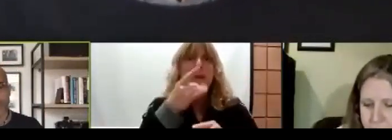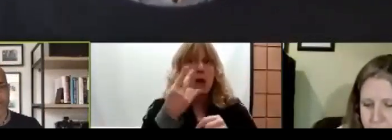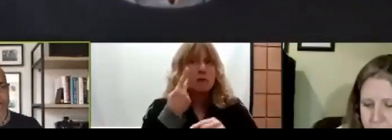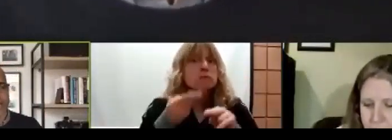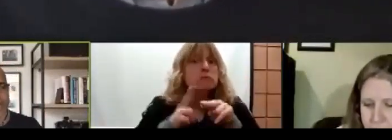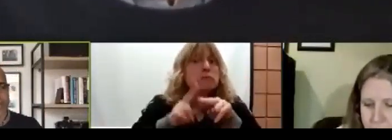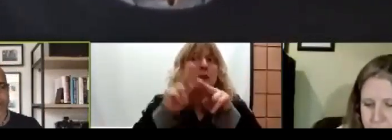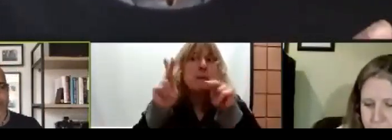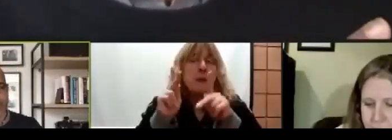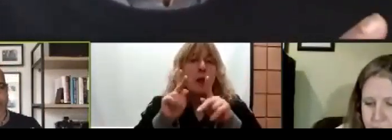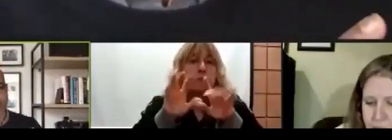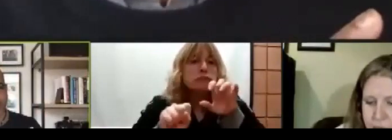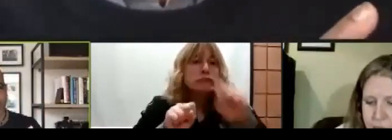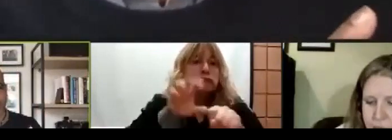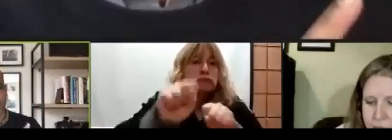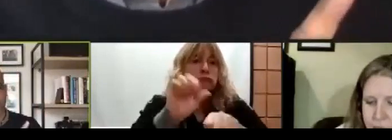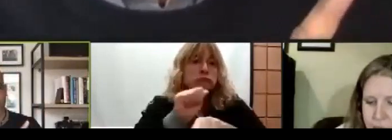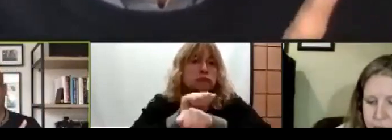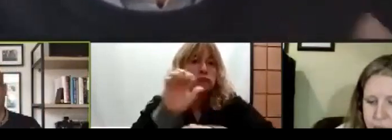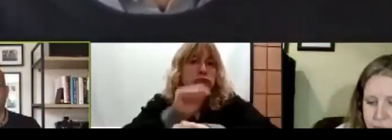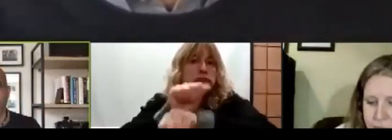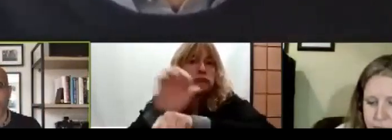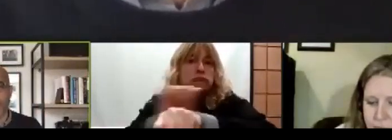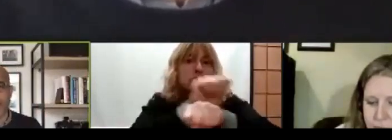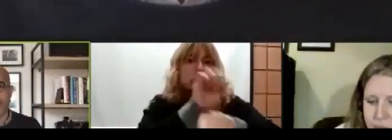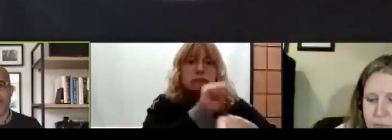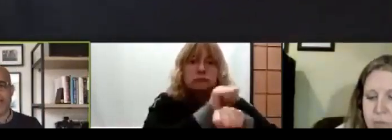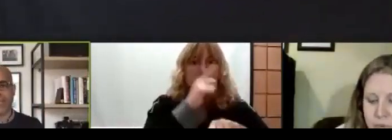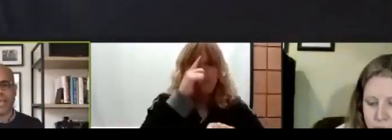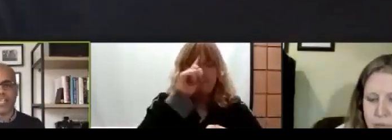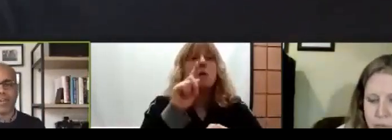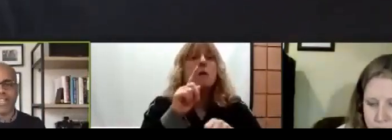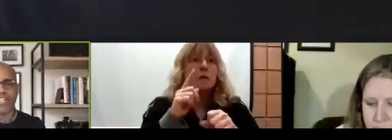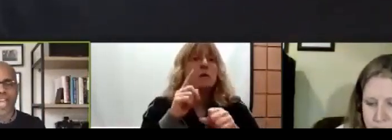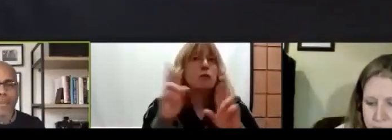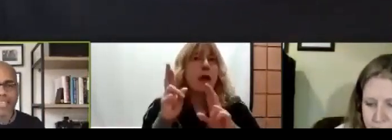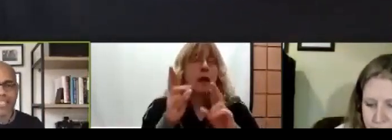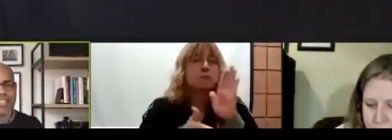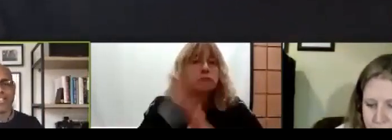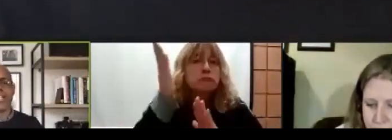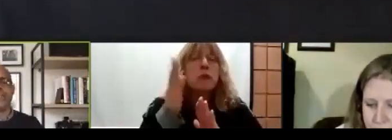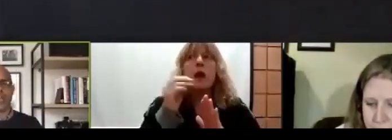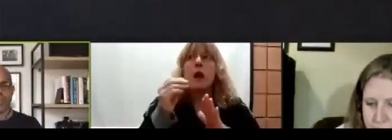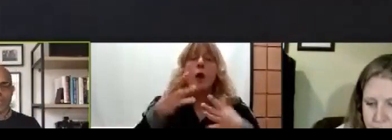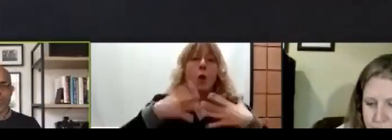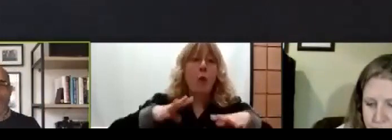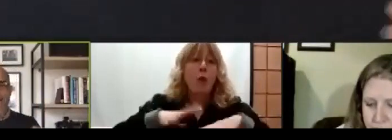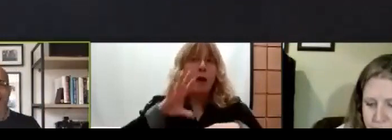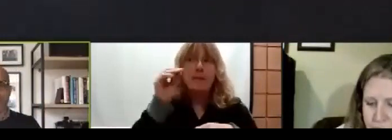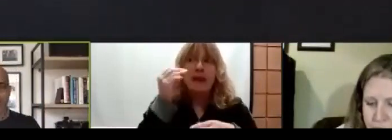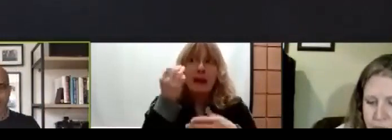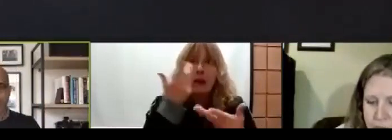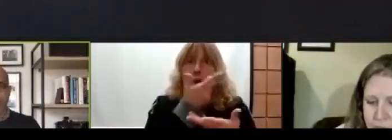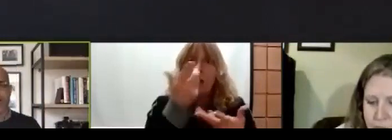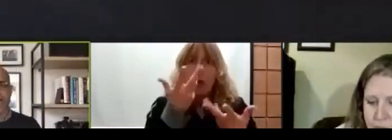en tiempo cuando ya cuando esta cuarentena termine así que las compañías de viajes